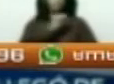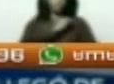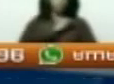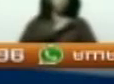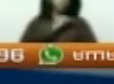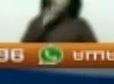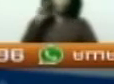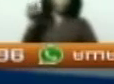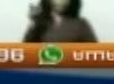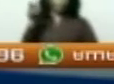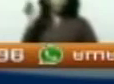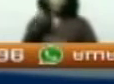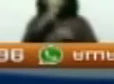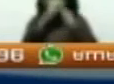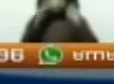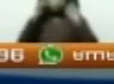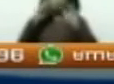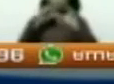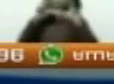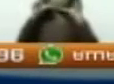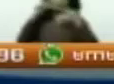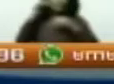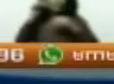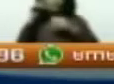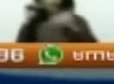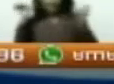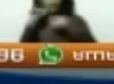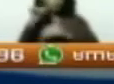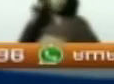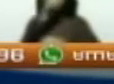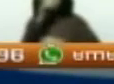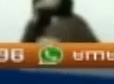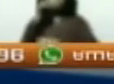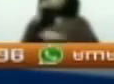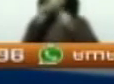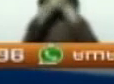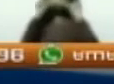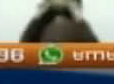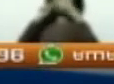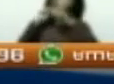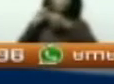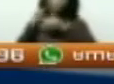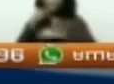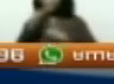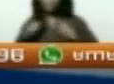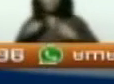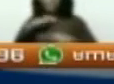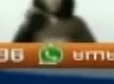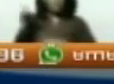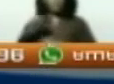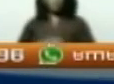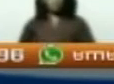camarógrafo poder pela los ojos al cámara ahora ajá de ese que bien candelaria